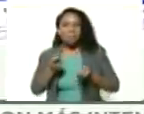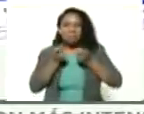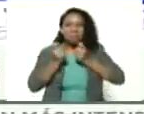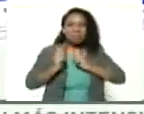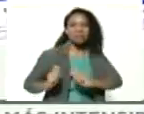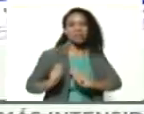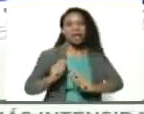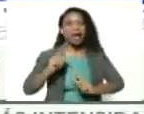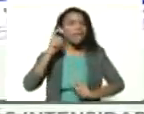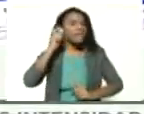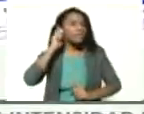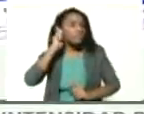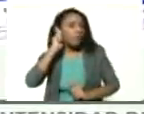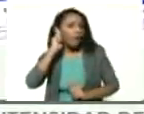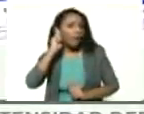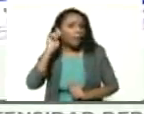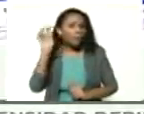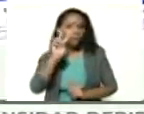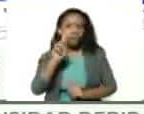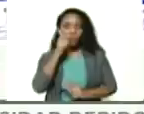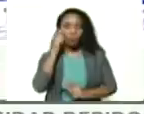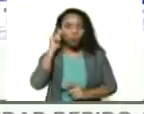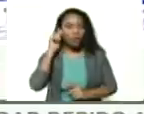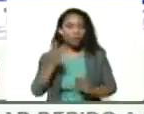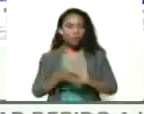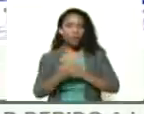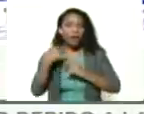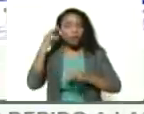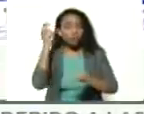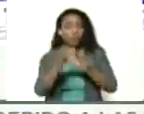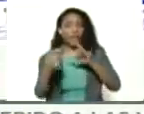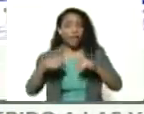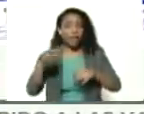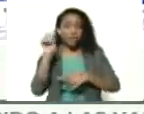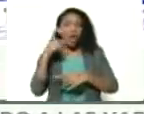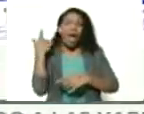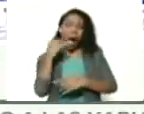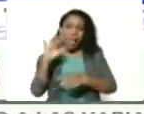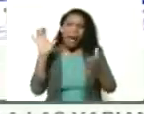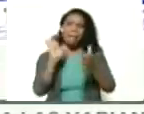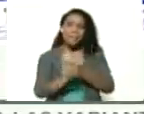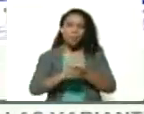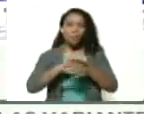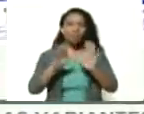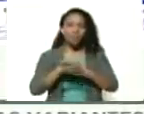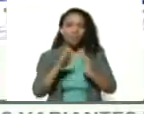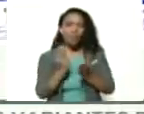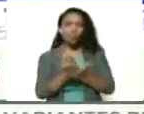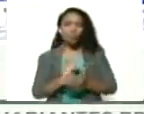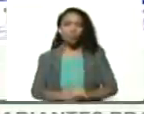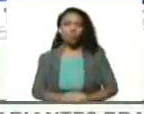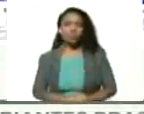a las venezolanas. Afortunadamente Venezuela tiene amigos y amigas en el mundo.